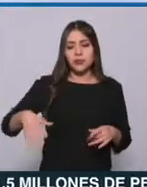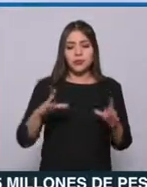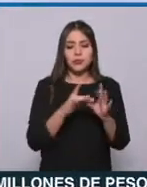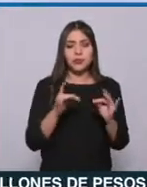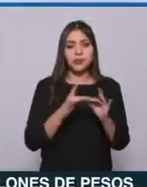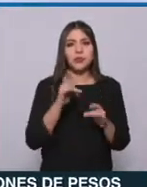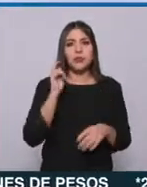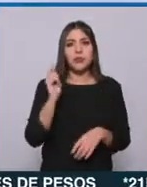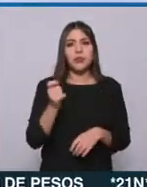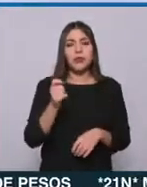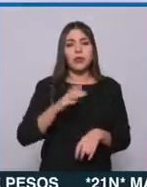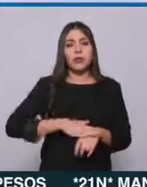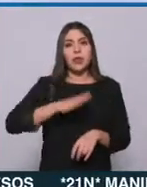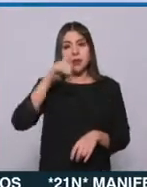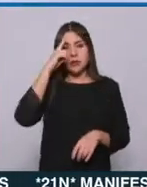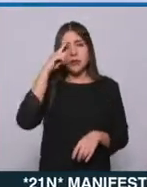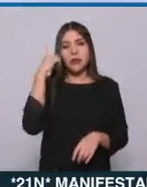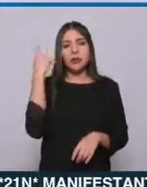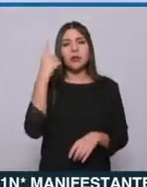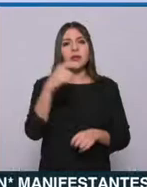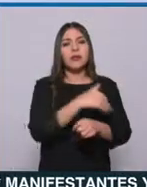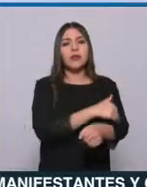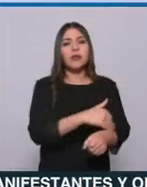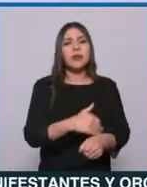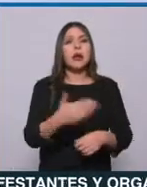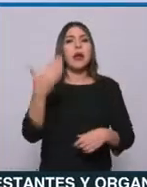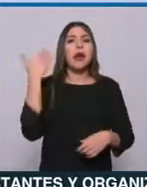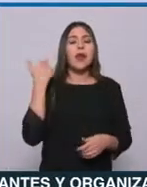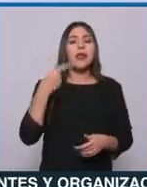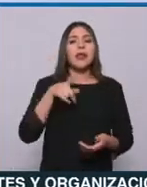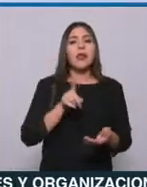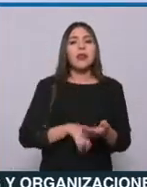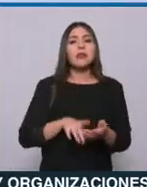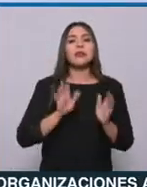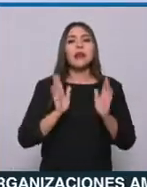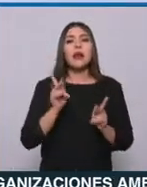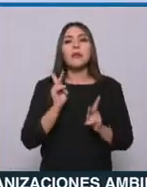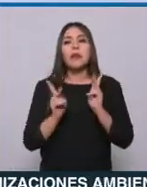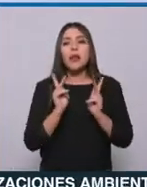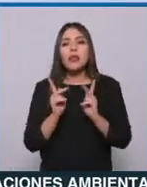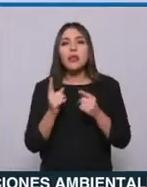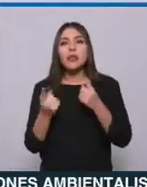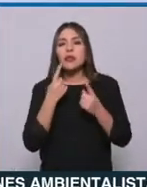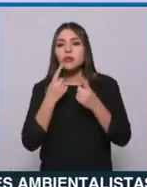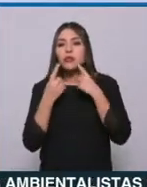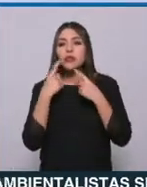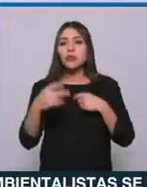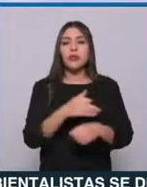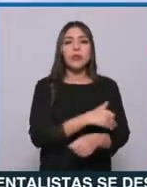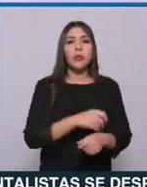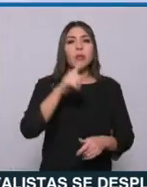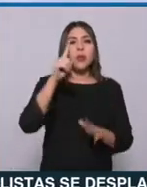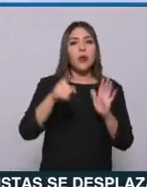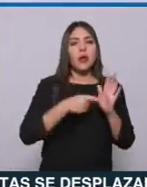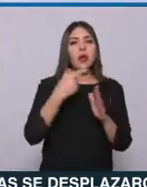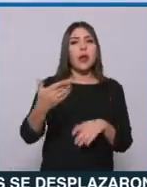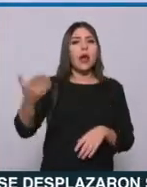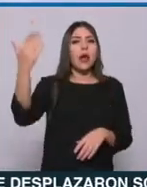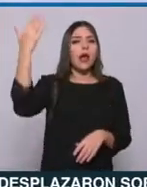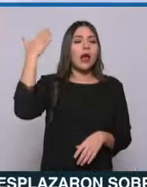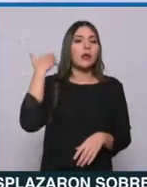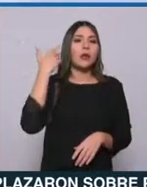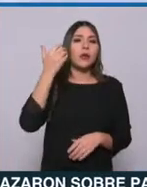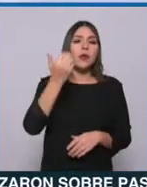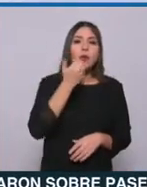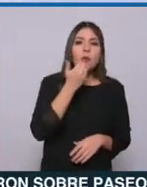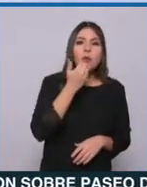mucho más sencillo que una familia que ya lo platicó, que ya su familiar les dijo alguna vez en alguna comida, en